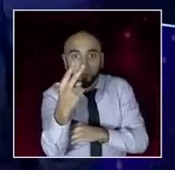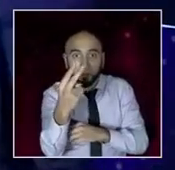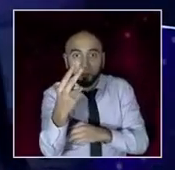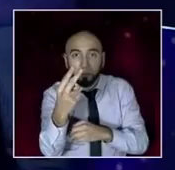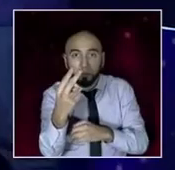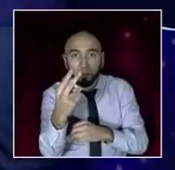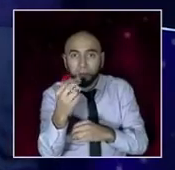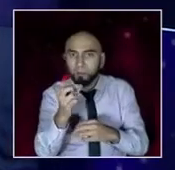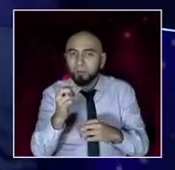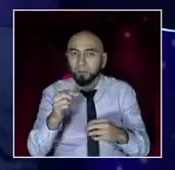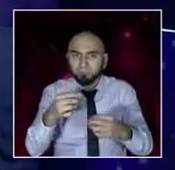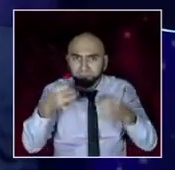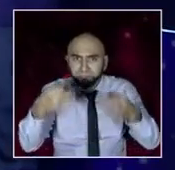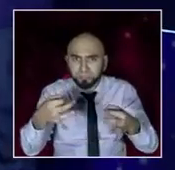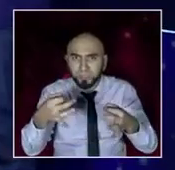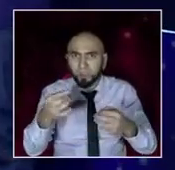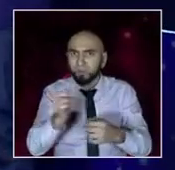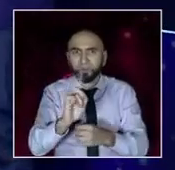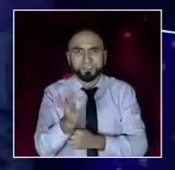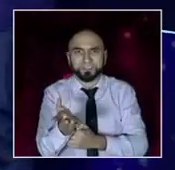las cosas no es como son.